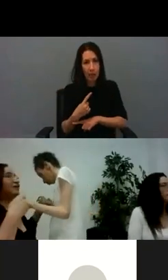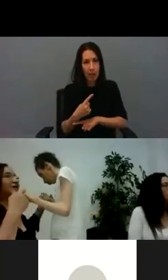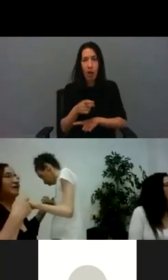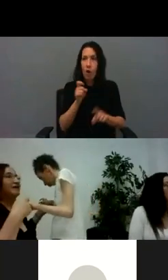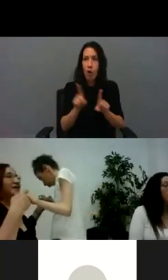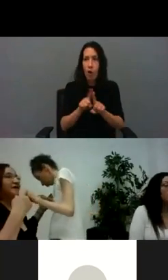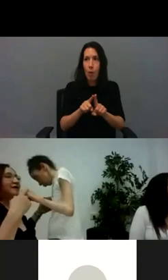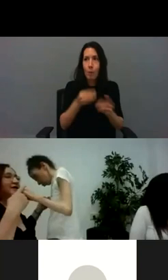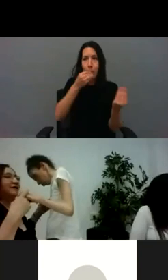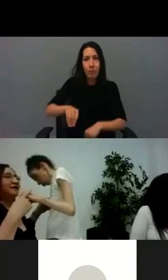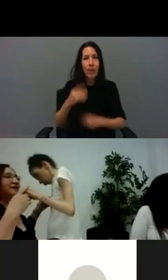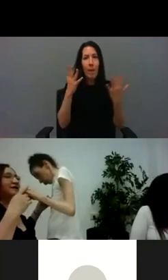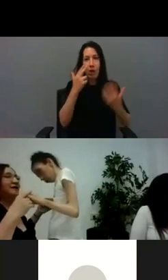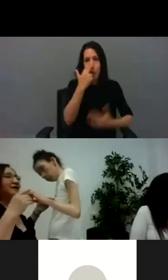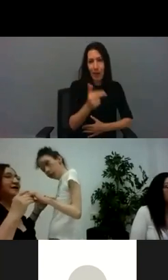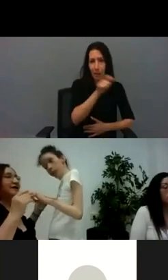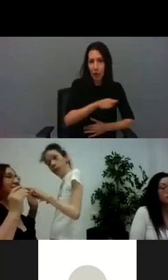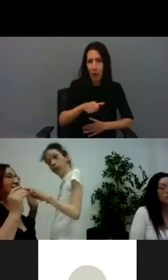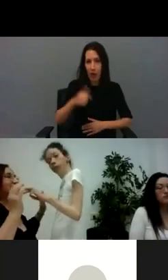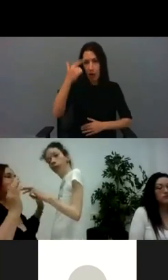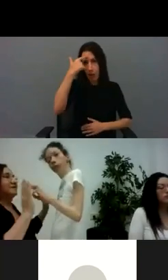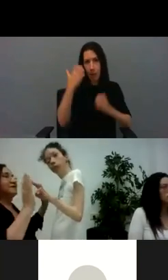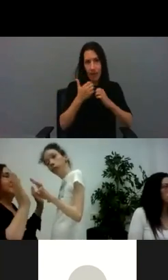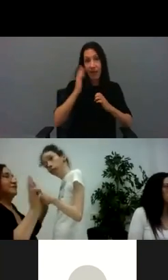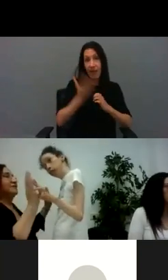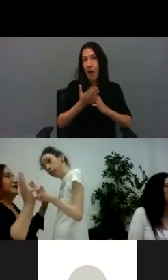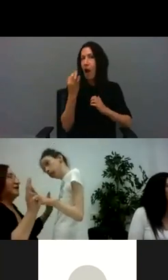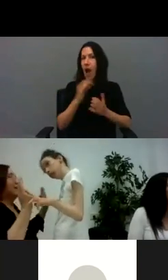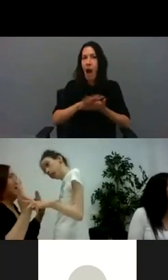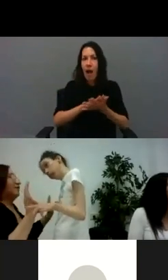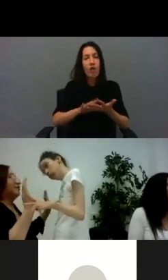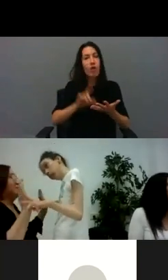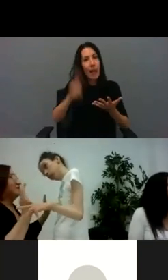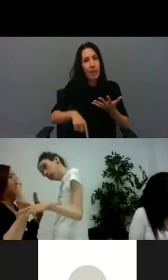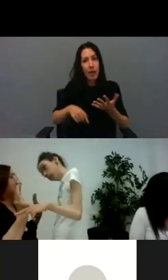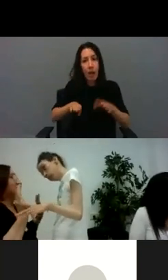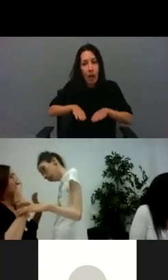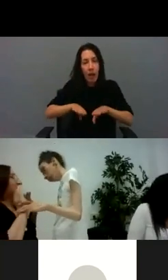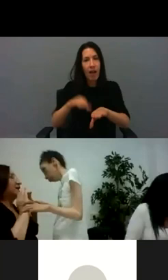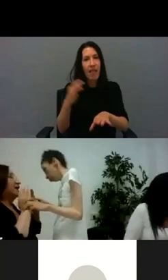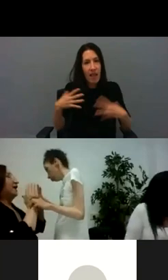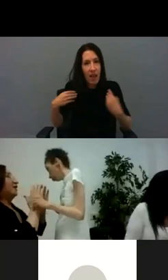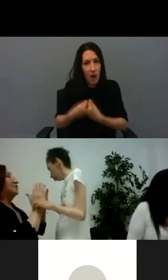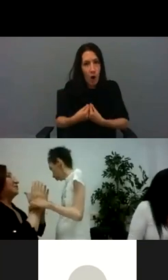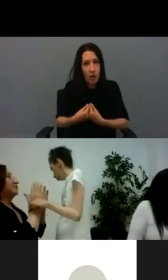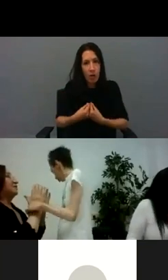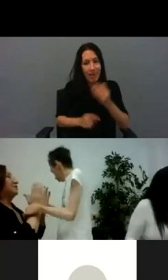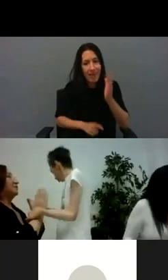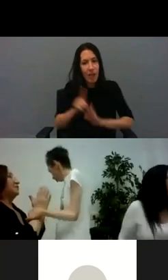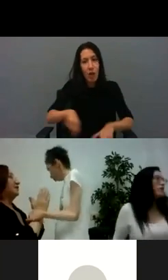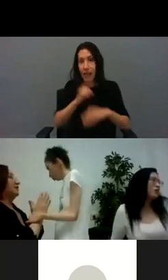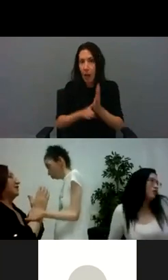sino de todo lo que tiene que acompañar al desarrollo integral de una persona con parálisis cerebral. Si os